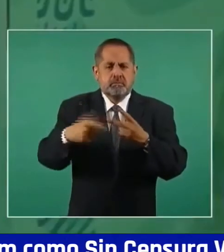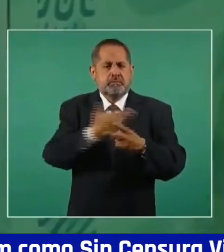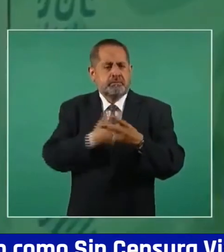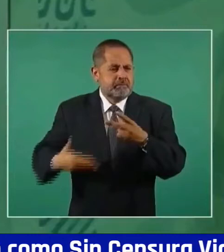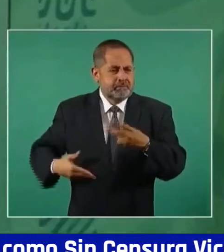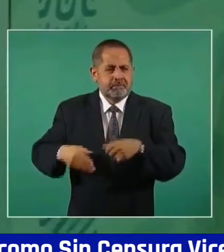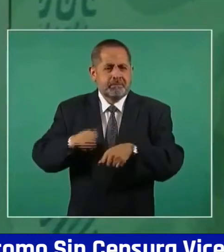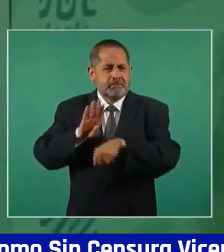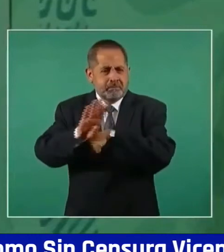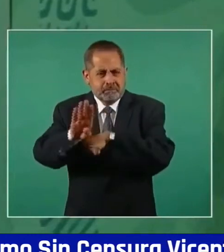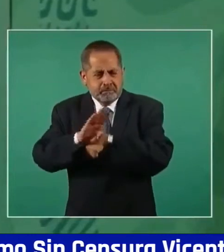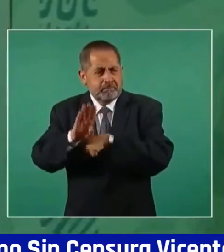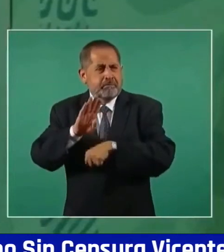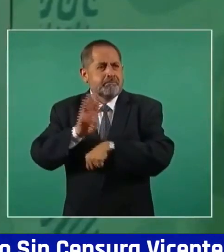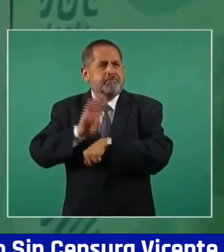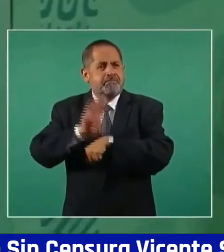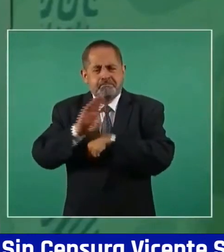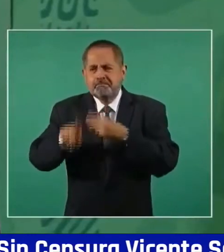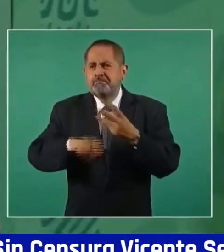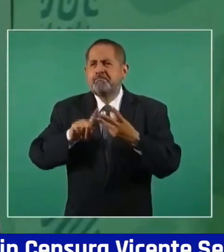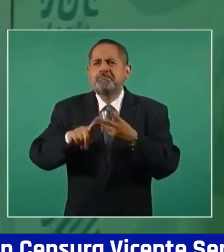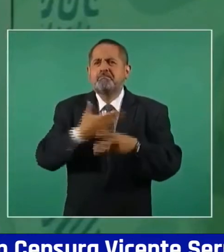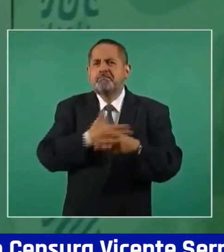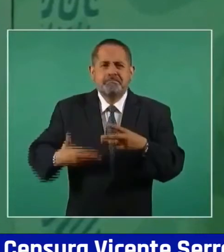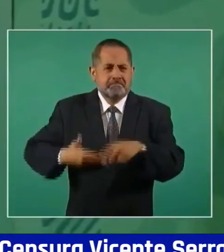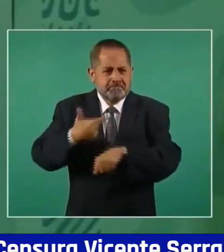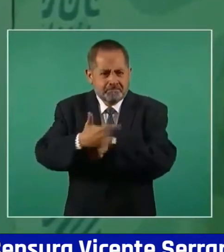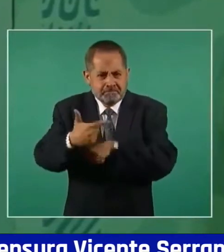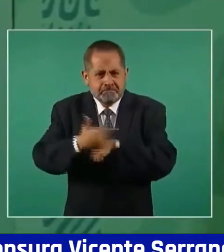de Guatemala, y así